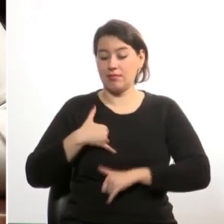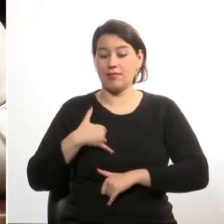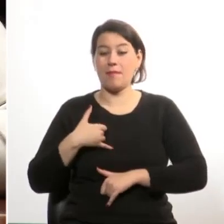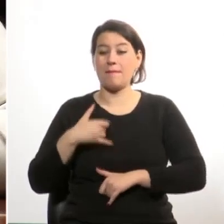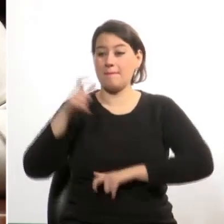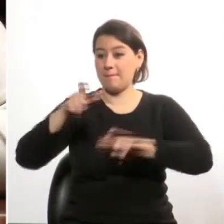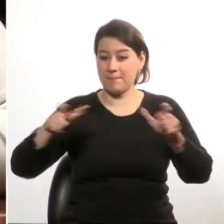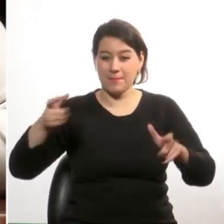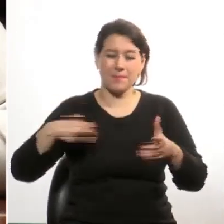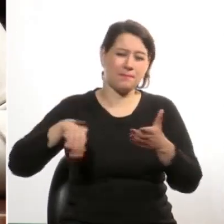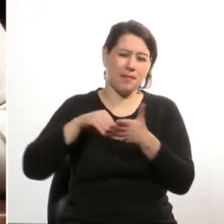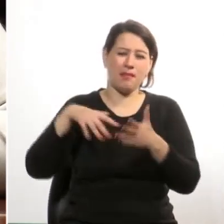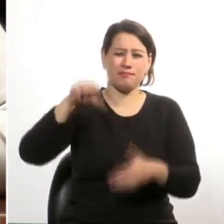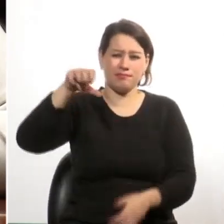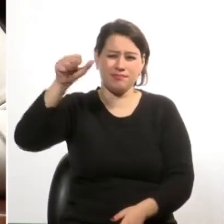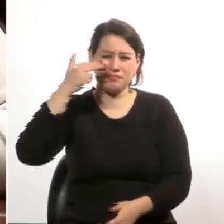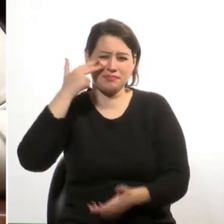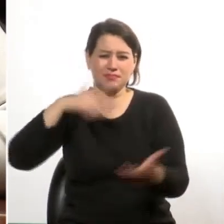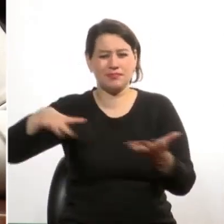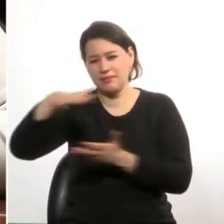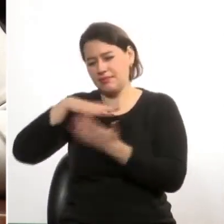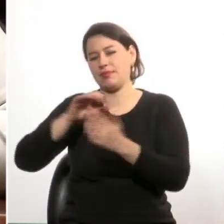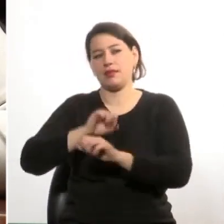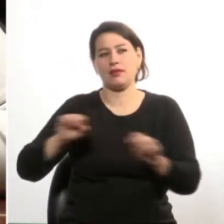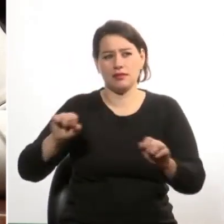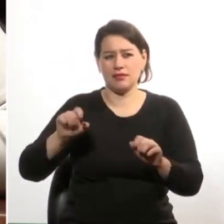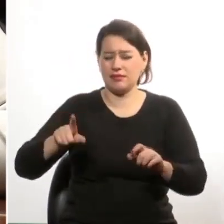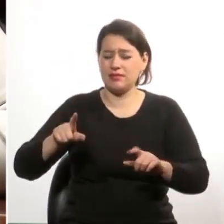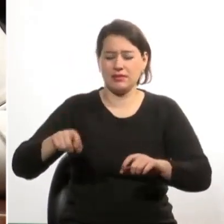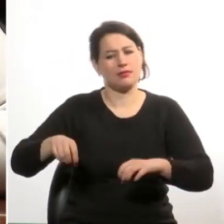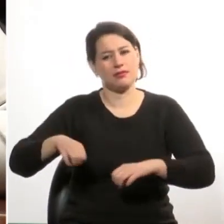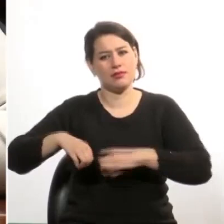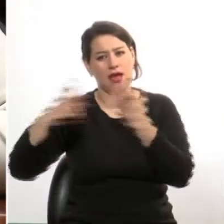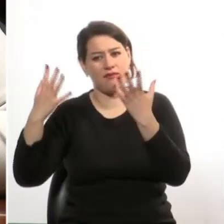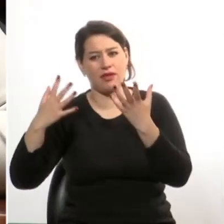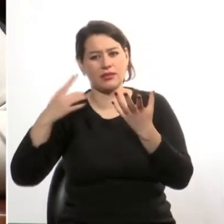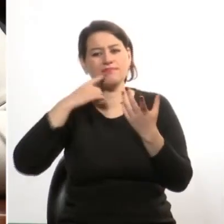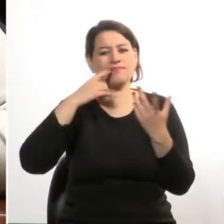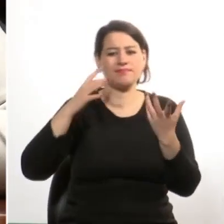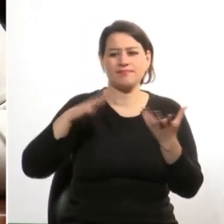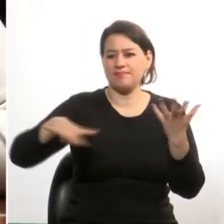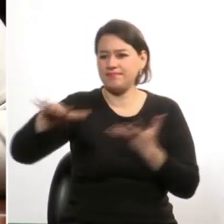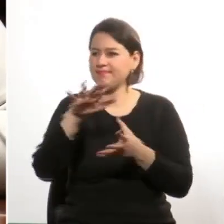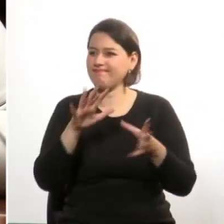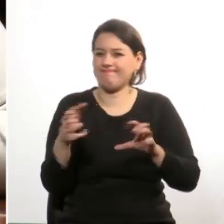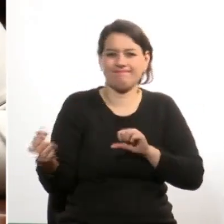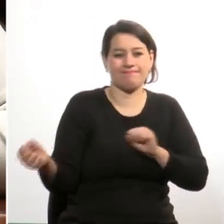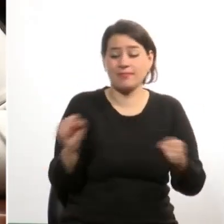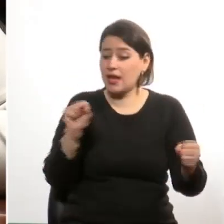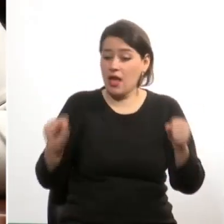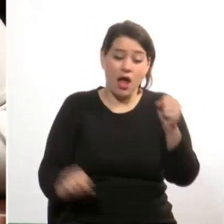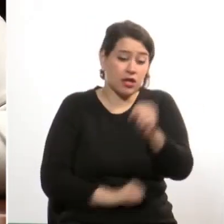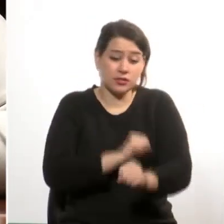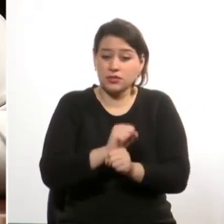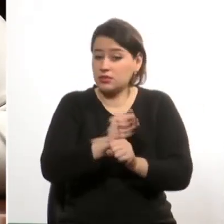otras incidencias, contribuyeron grandemente a esa atmósfera de inestabilidad. Hasta que